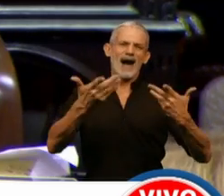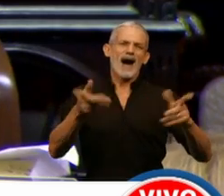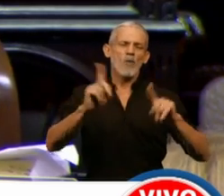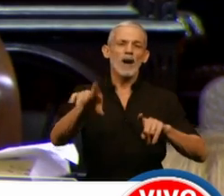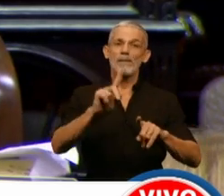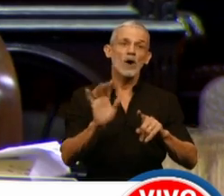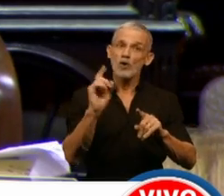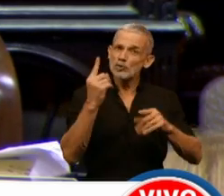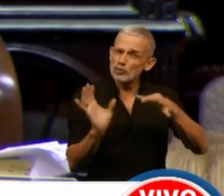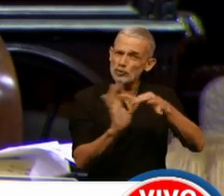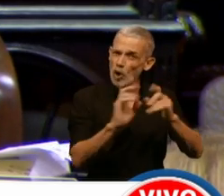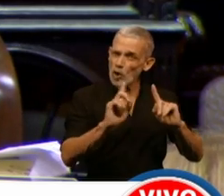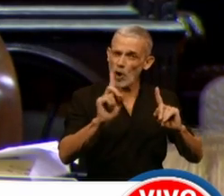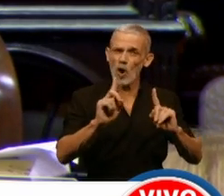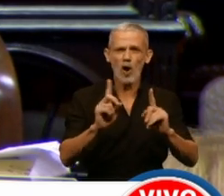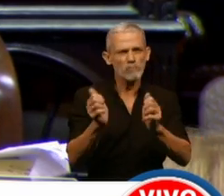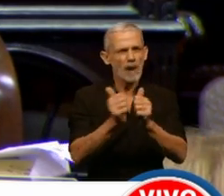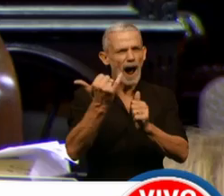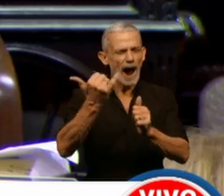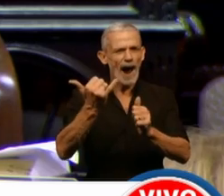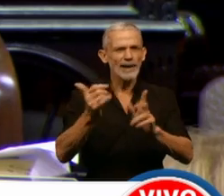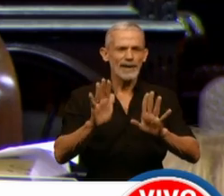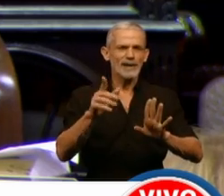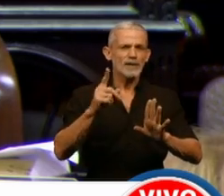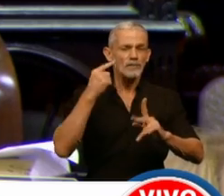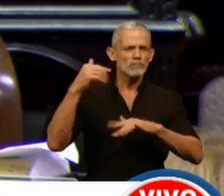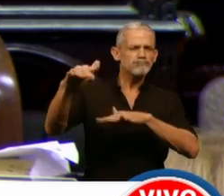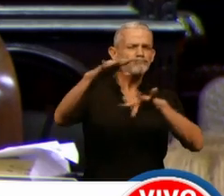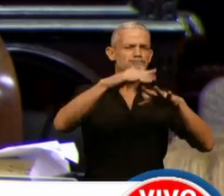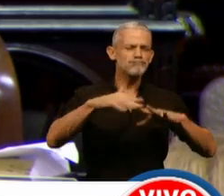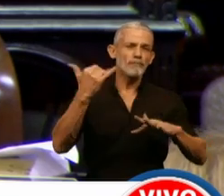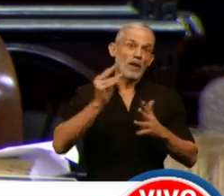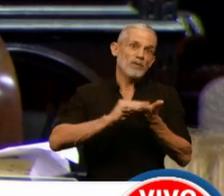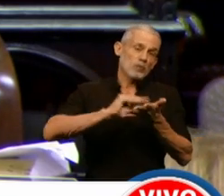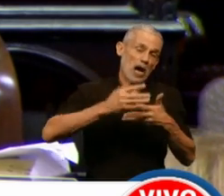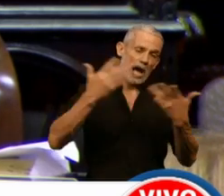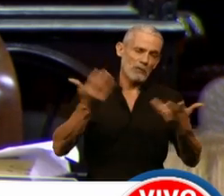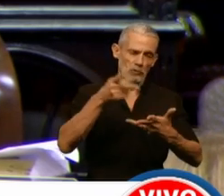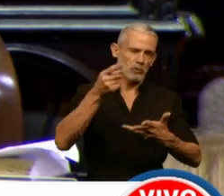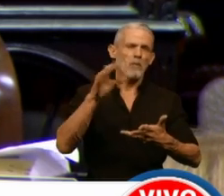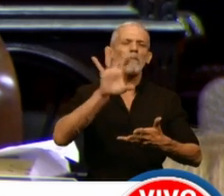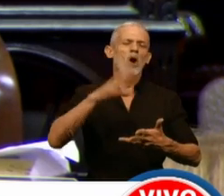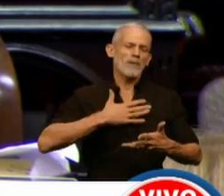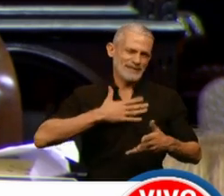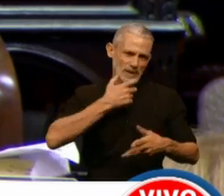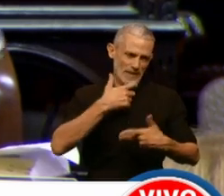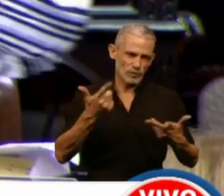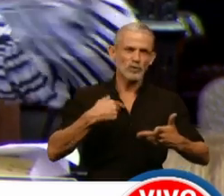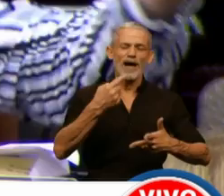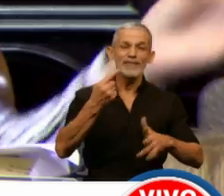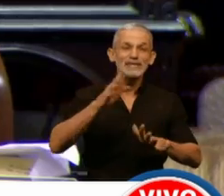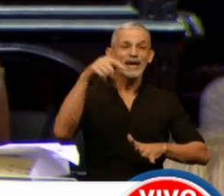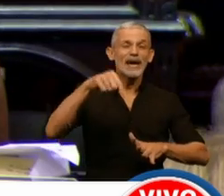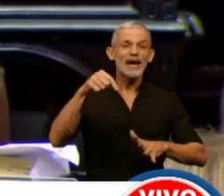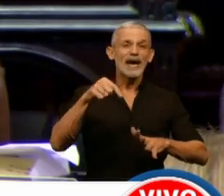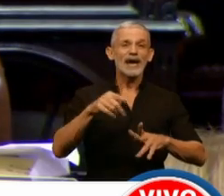viene solo porque hemos escuchado alguna diputada o diputado a mi provincia también decir que esto